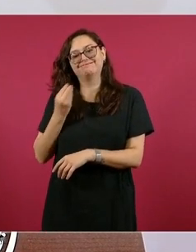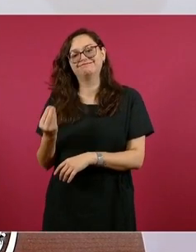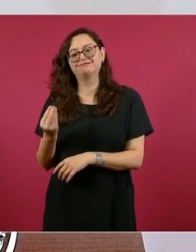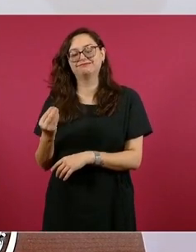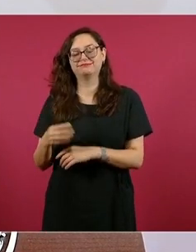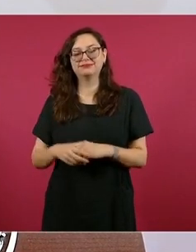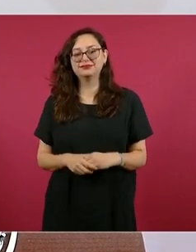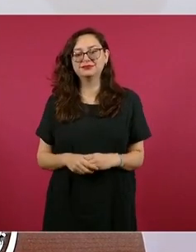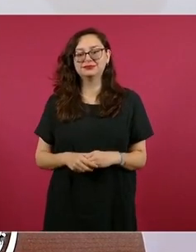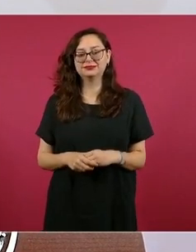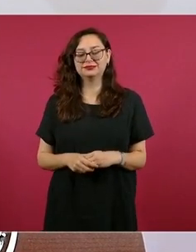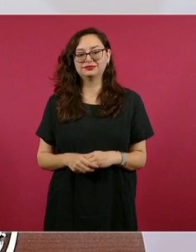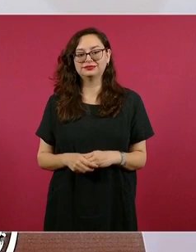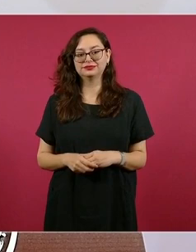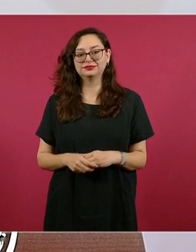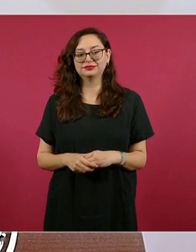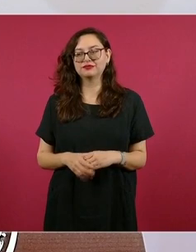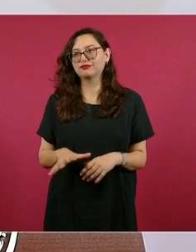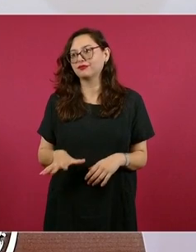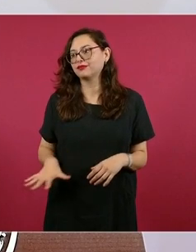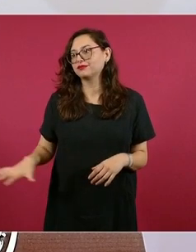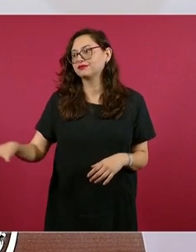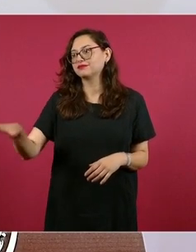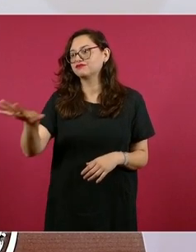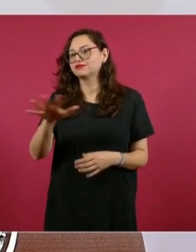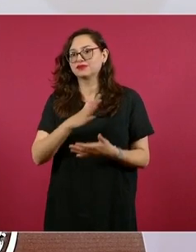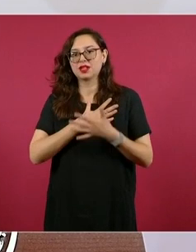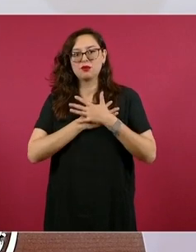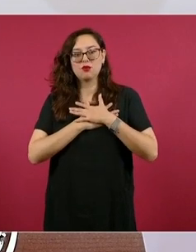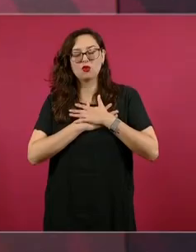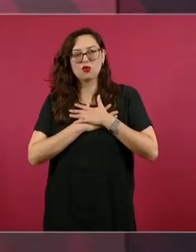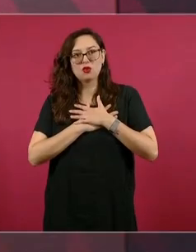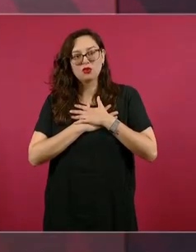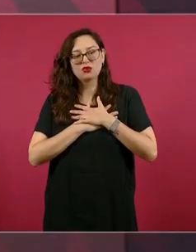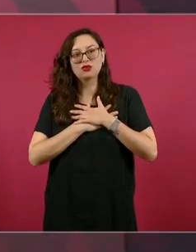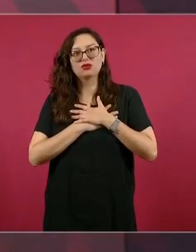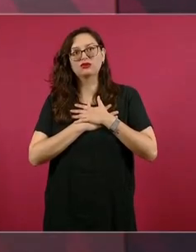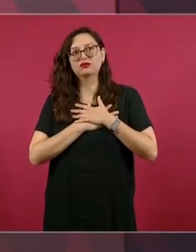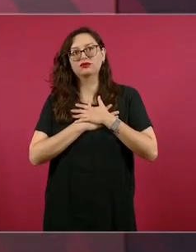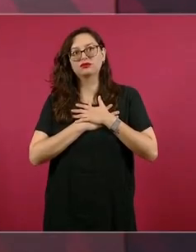El amor de la gente,